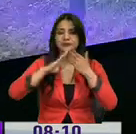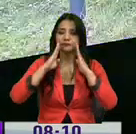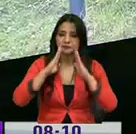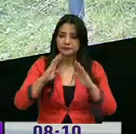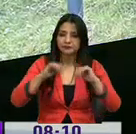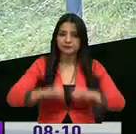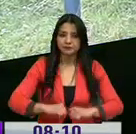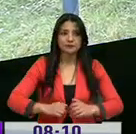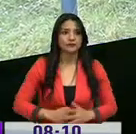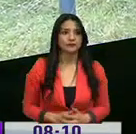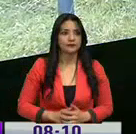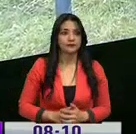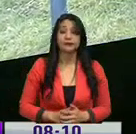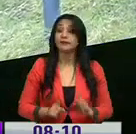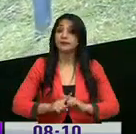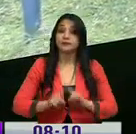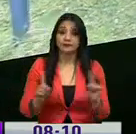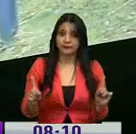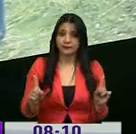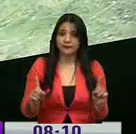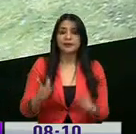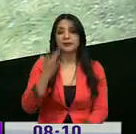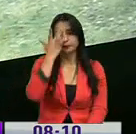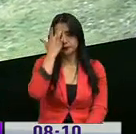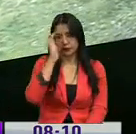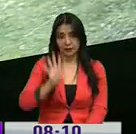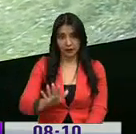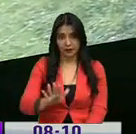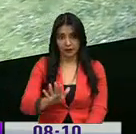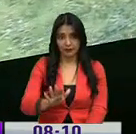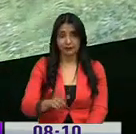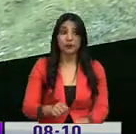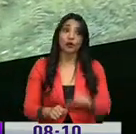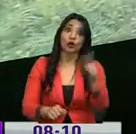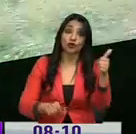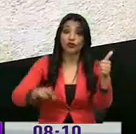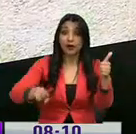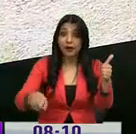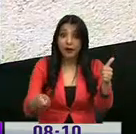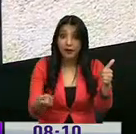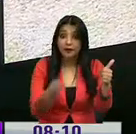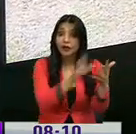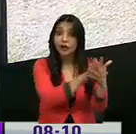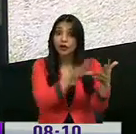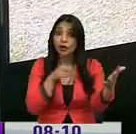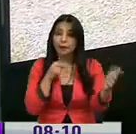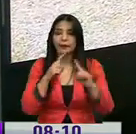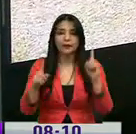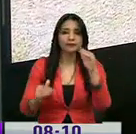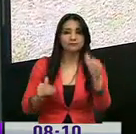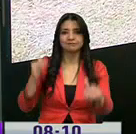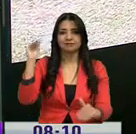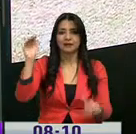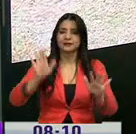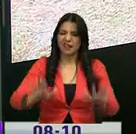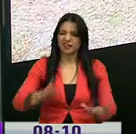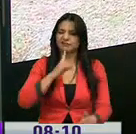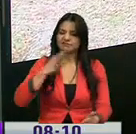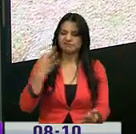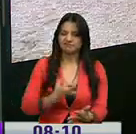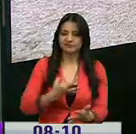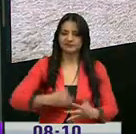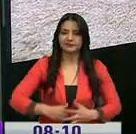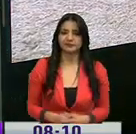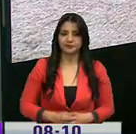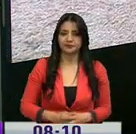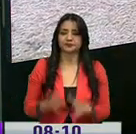de la comunidad. Eso marca la diferencia. Es el por qué, pues el resto imita, pero no supera. Aquí hay que hacer 2 puntos